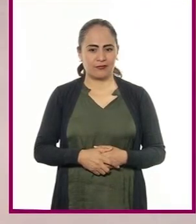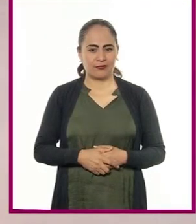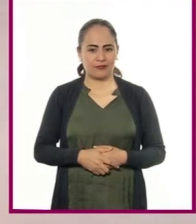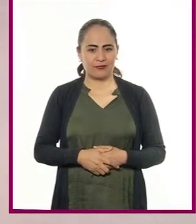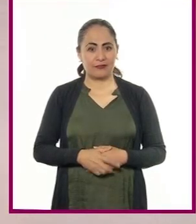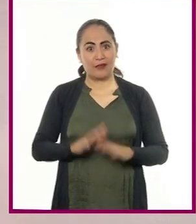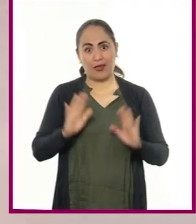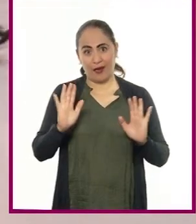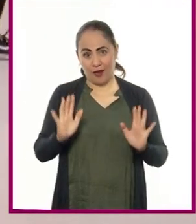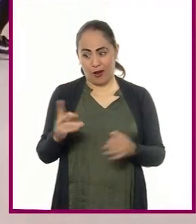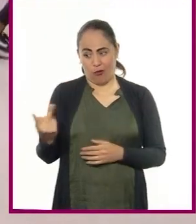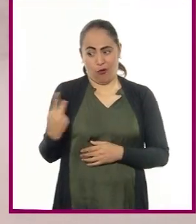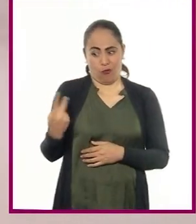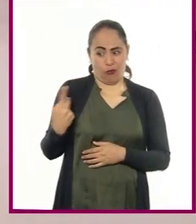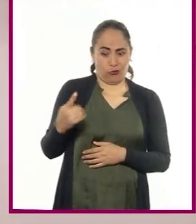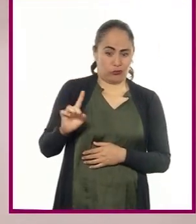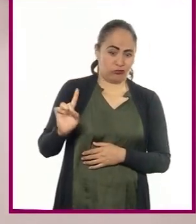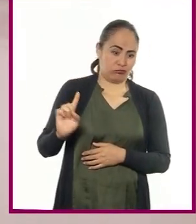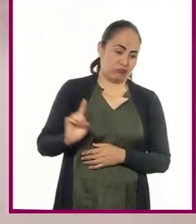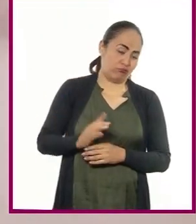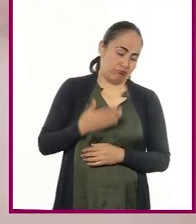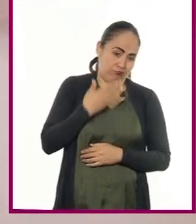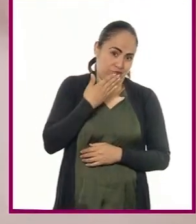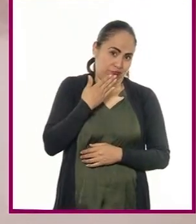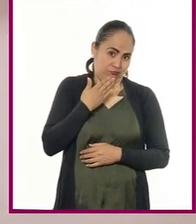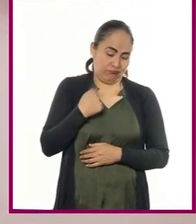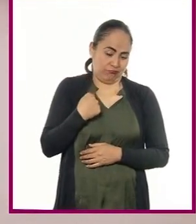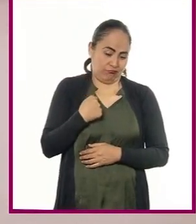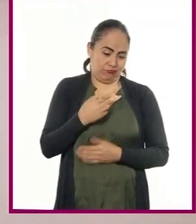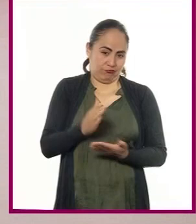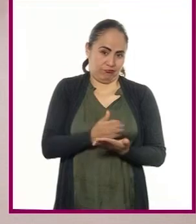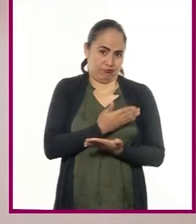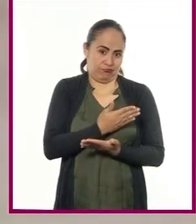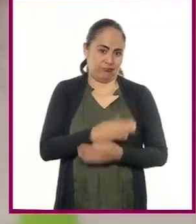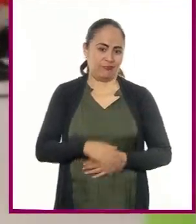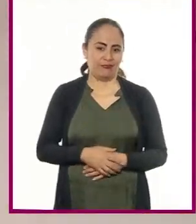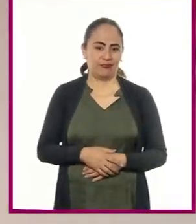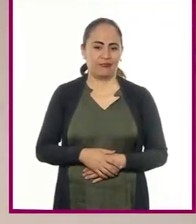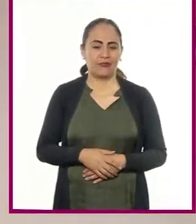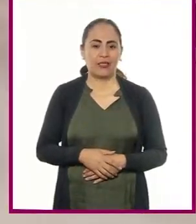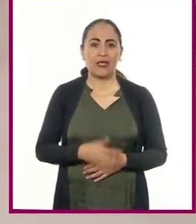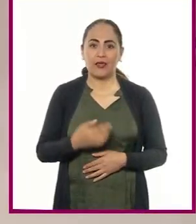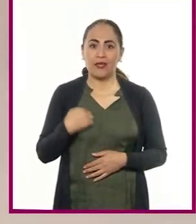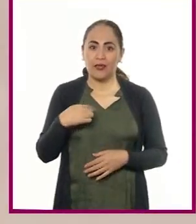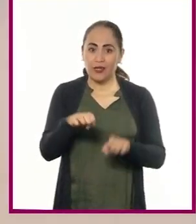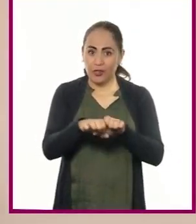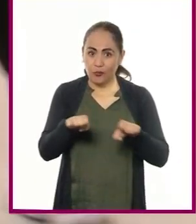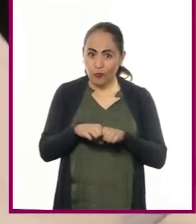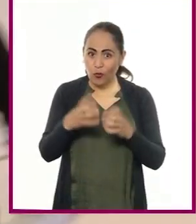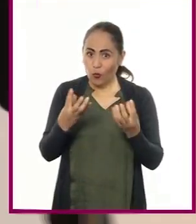Ah, bueno, ustedes dos solitos. Rápido, rápido, rápido. Yo soy de su equipo, maestra.